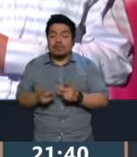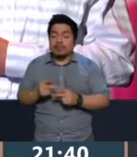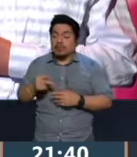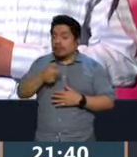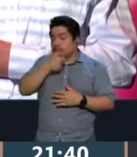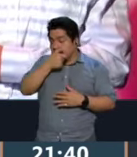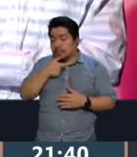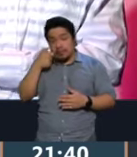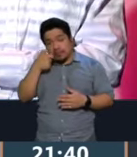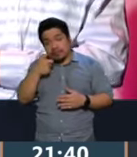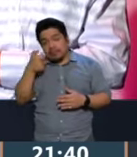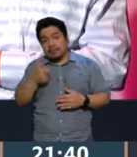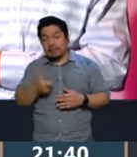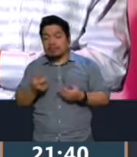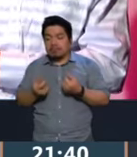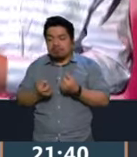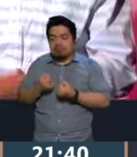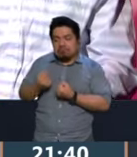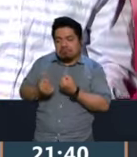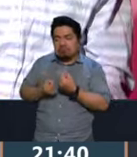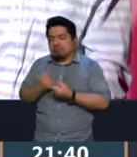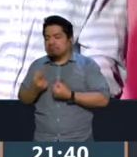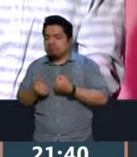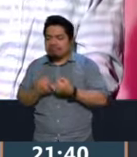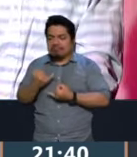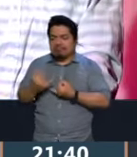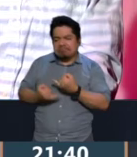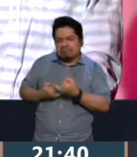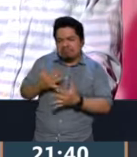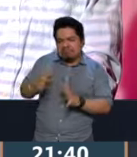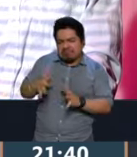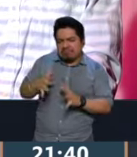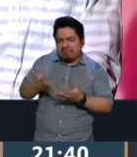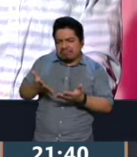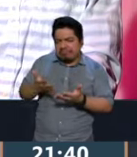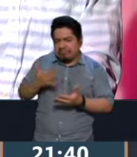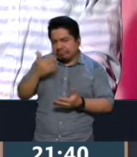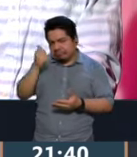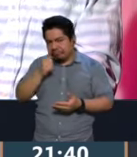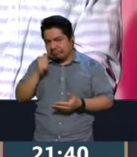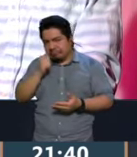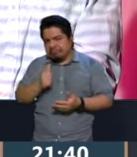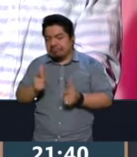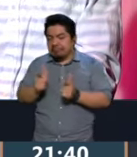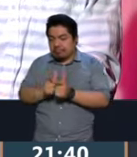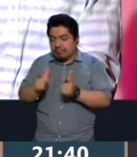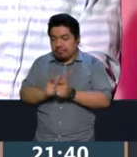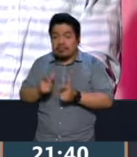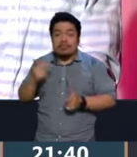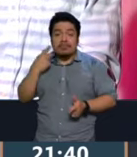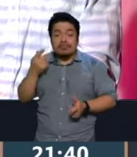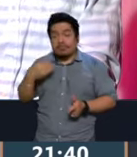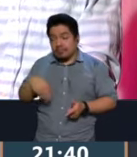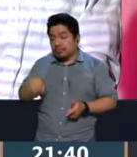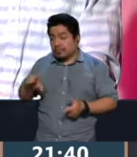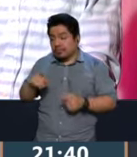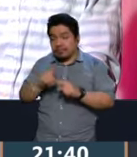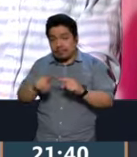Máynez ha jugado un poco y lo digo como, siempre he dicho que Movimiento Ciudadano y las instituciones